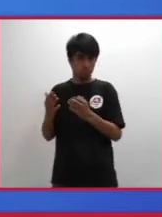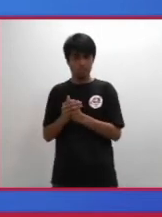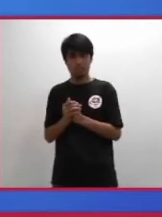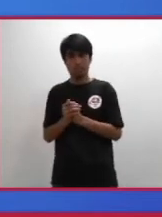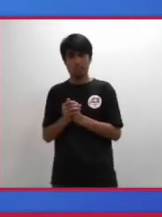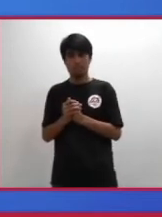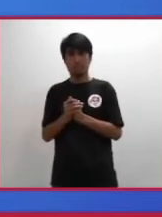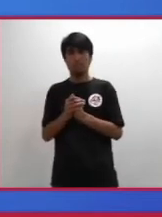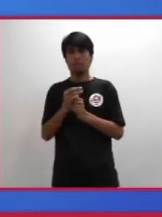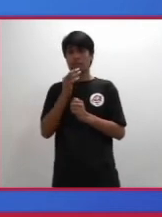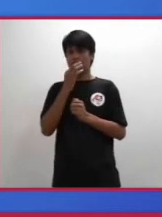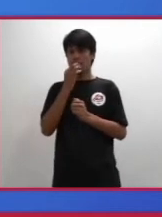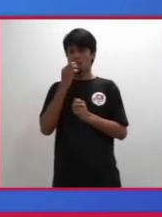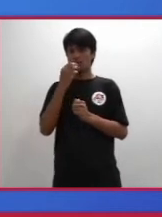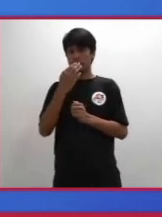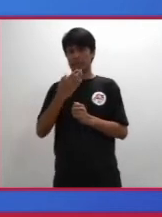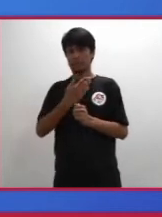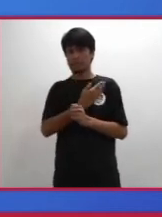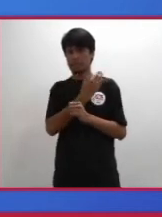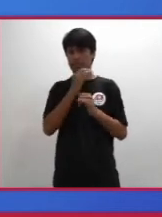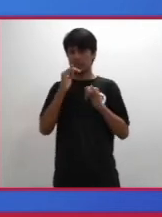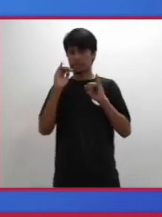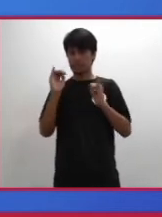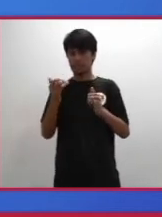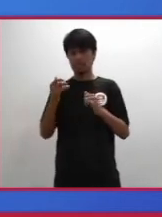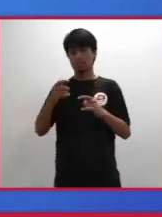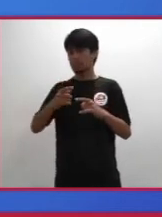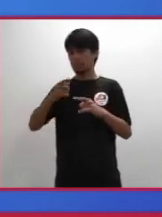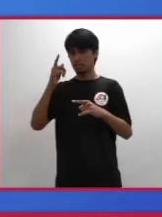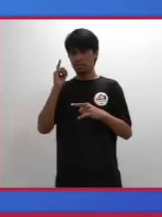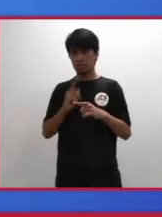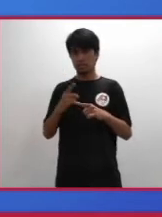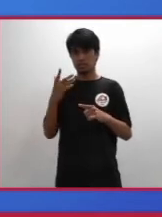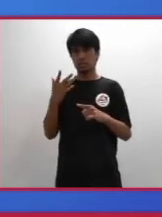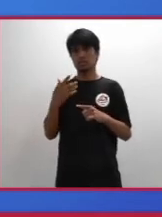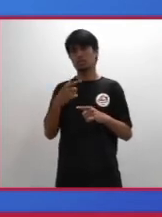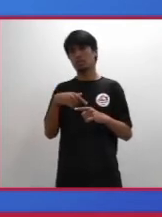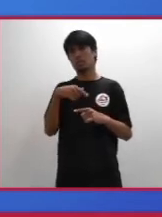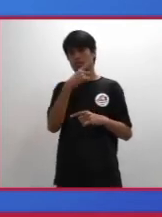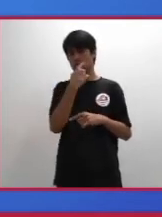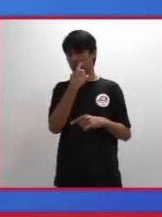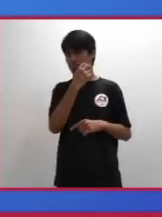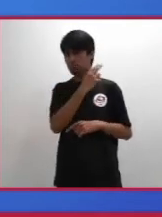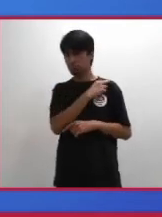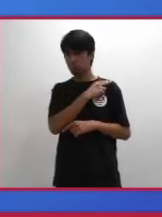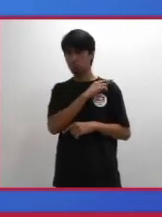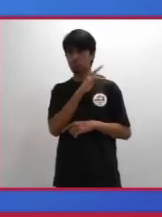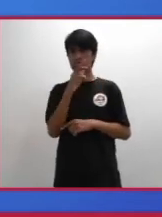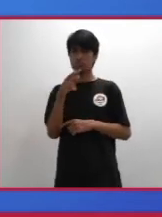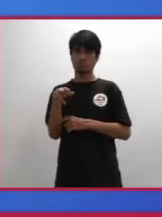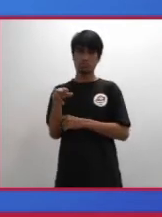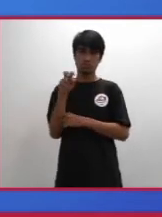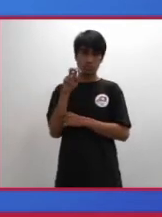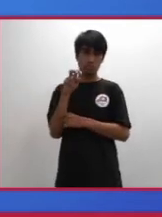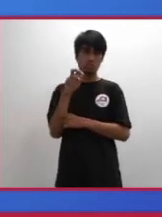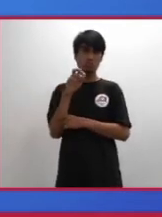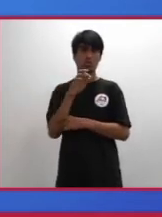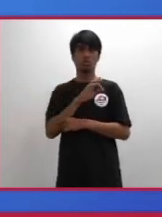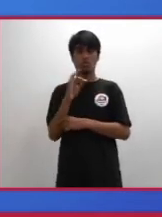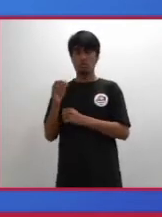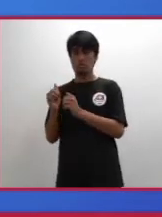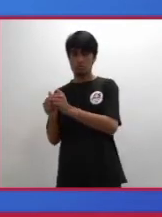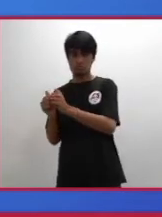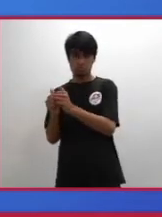Cuando ocurre un accidente, inmediatamente el ente ejecutor, ¿verdad? El contratista,